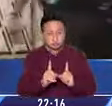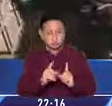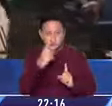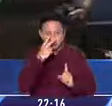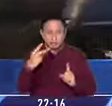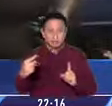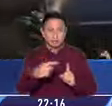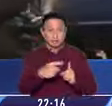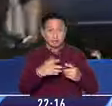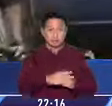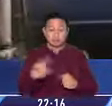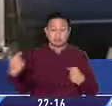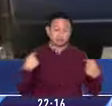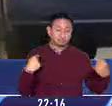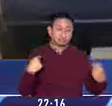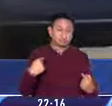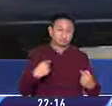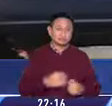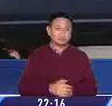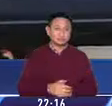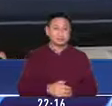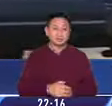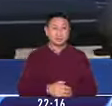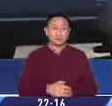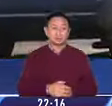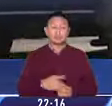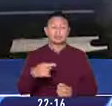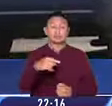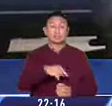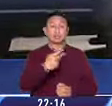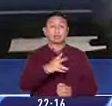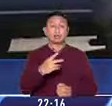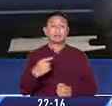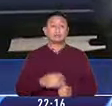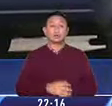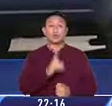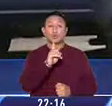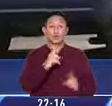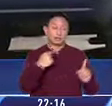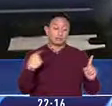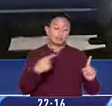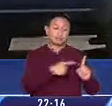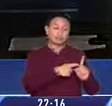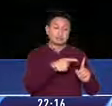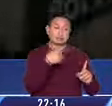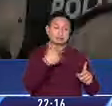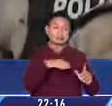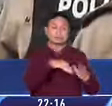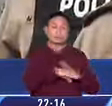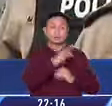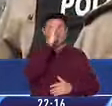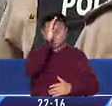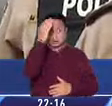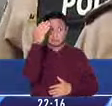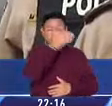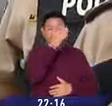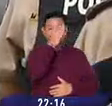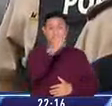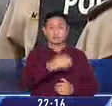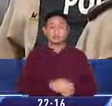fueron alcanzadas por las balas, quedando como víctimas colaterales. Una de ellas está grave. Que fueron trasladados a